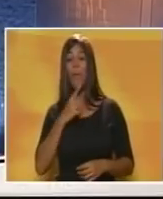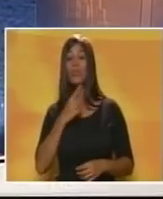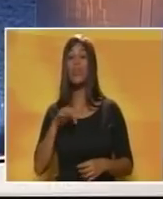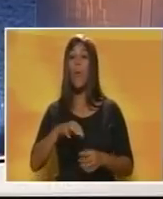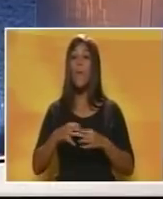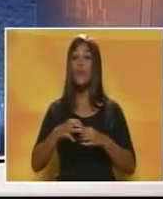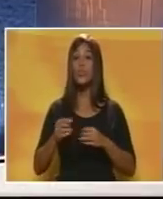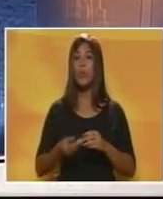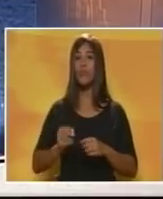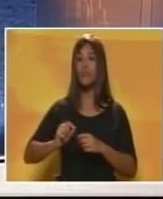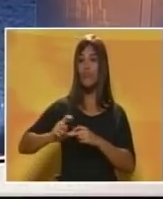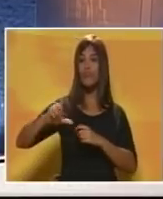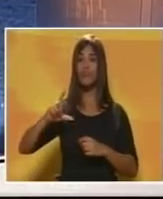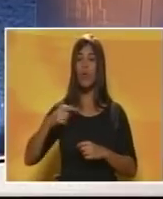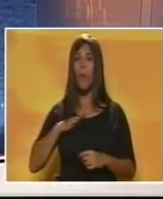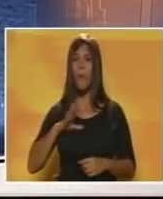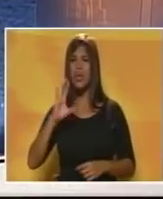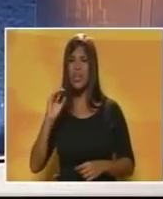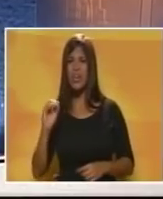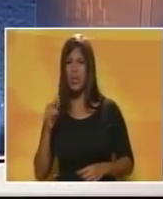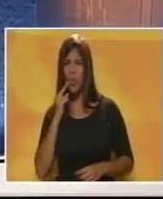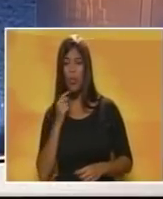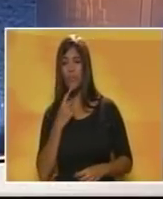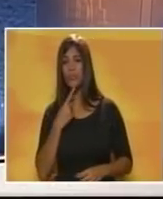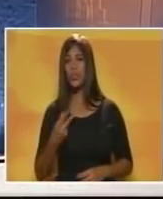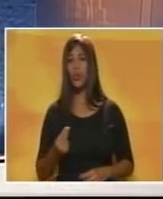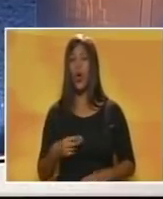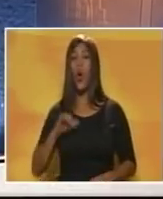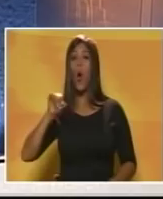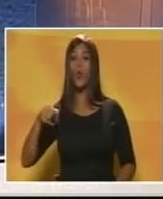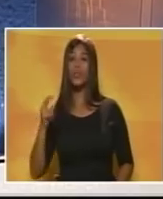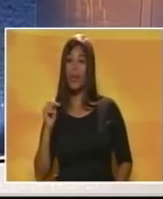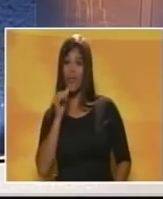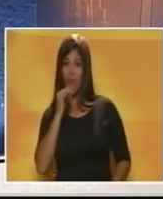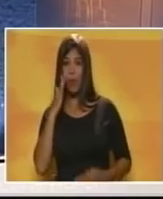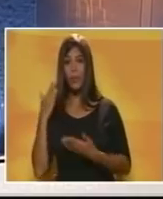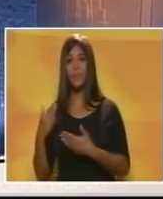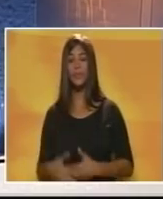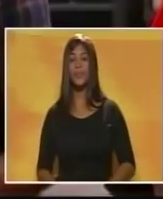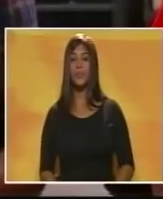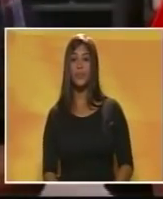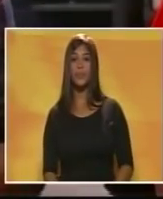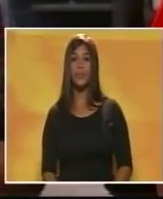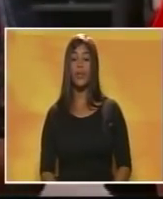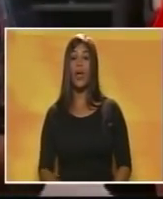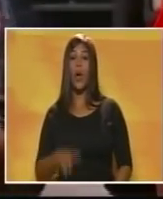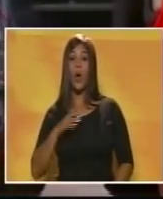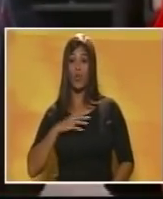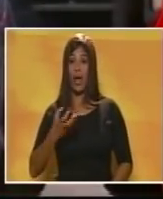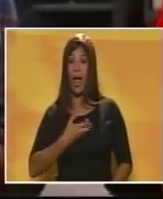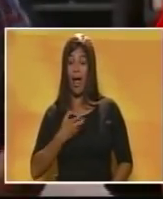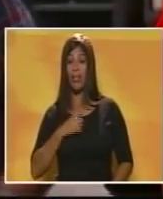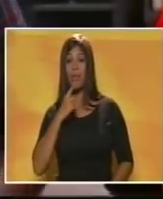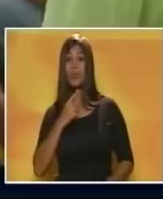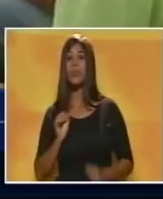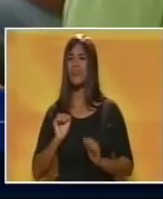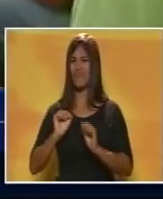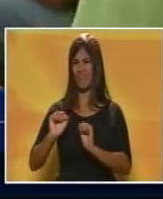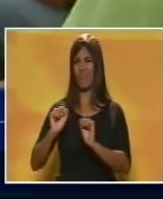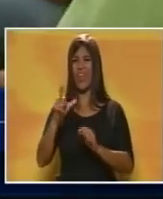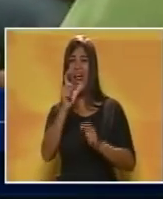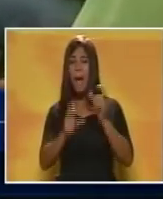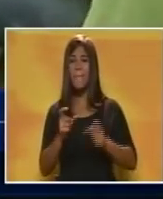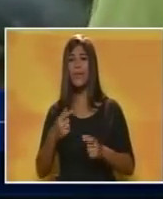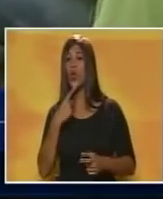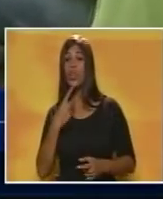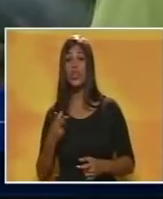en las tarifas del transporte público de 500 bolívares. José Leonardo Nava nos amplía la información. La autoridad municipal rechazó el cobro indebido